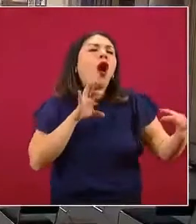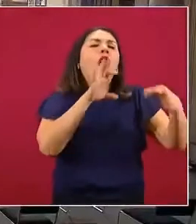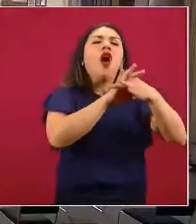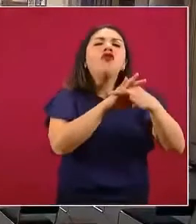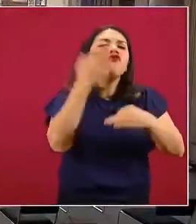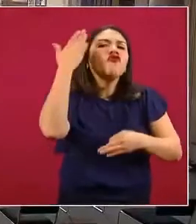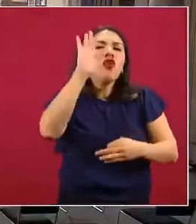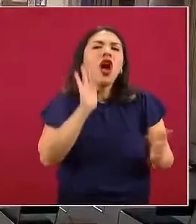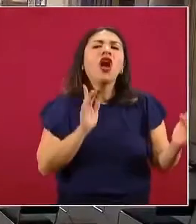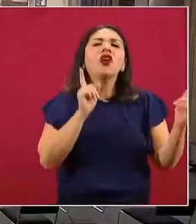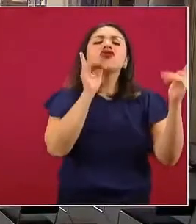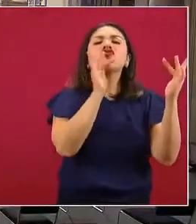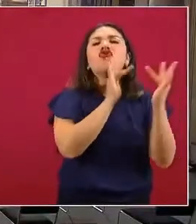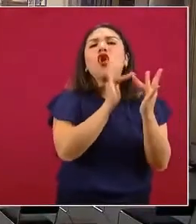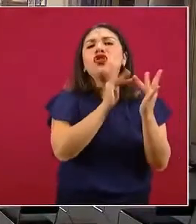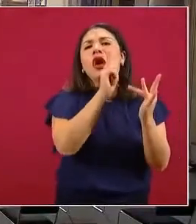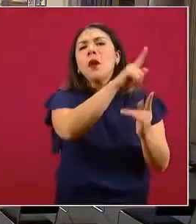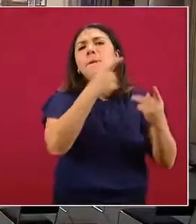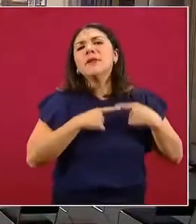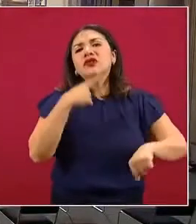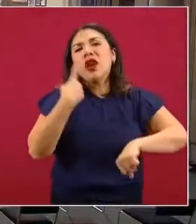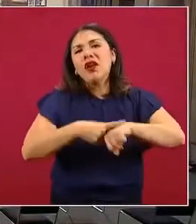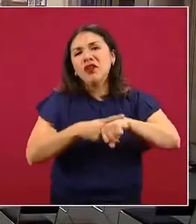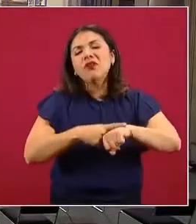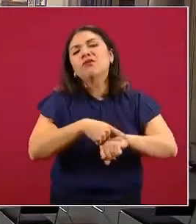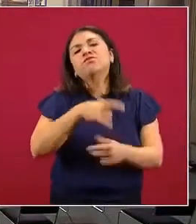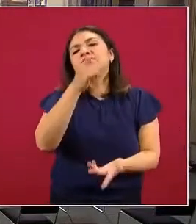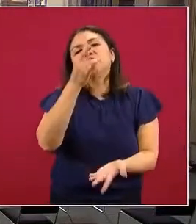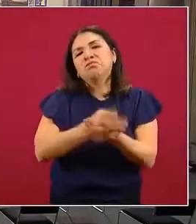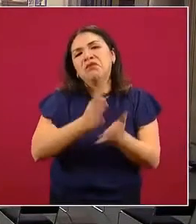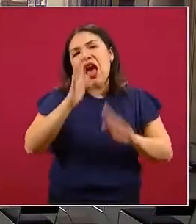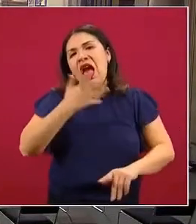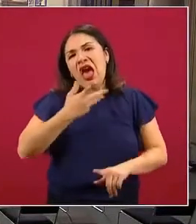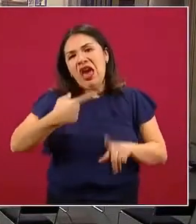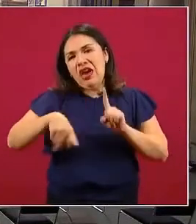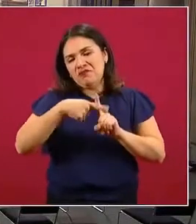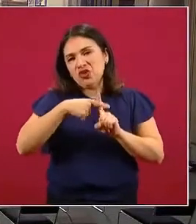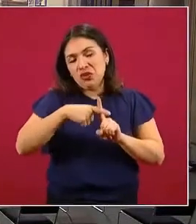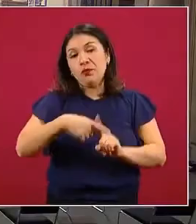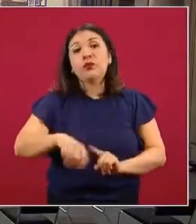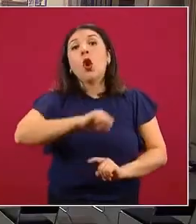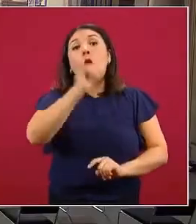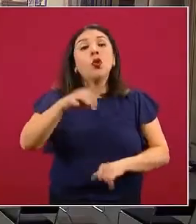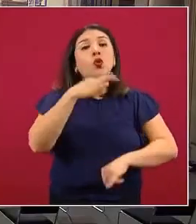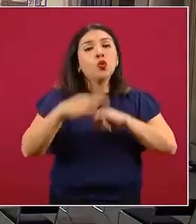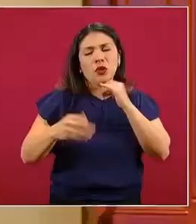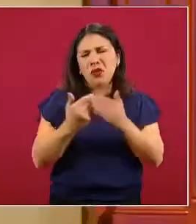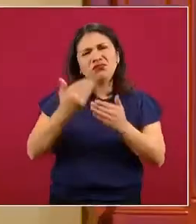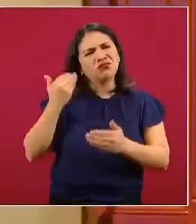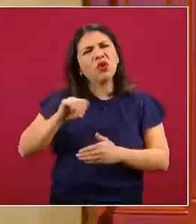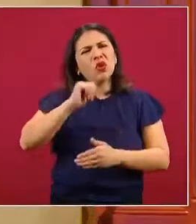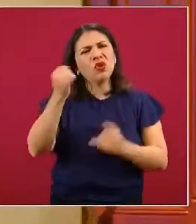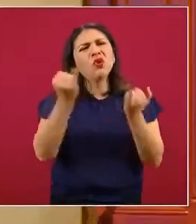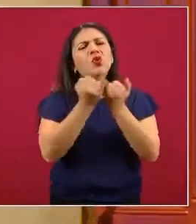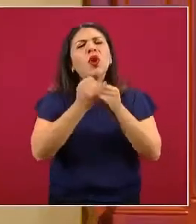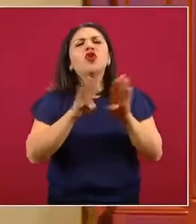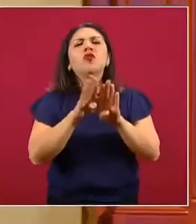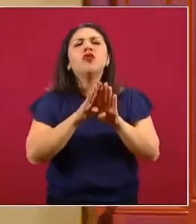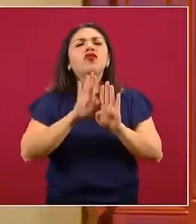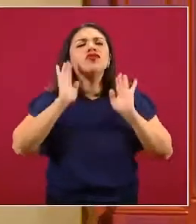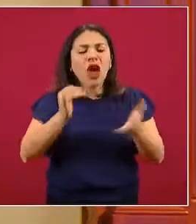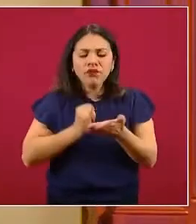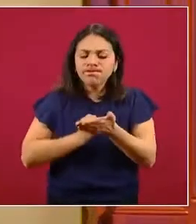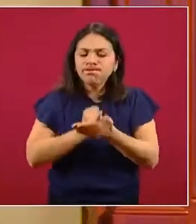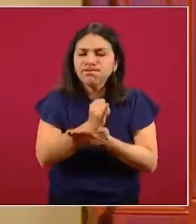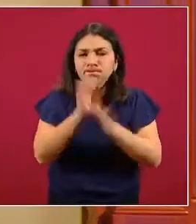por la Asociación Epidemiológica Directa. Y una última herramienta que también fue activada hace algunos meses tiene que ver con la